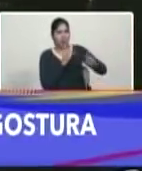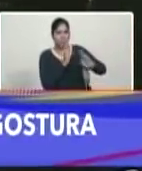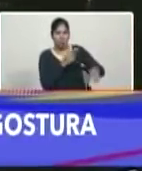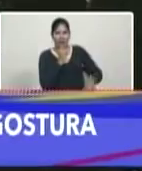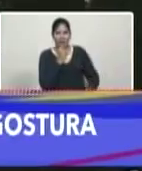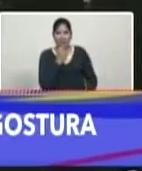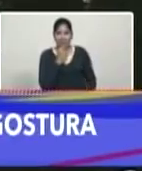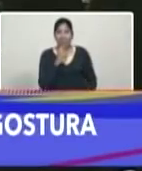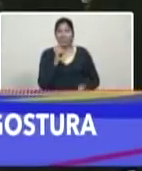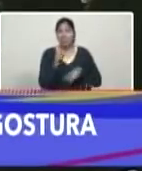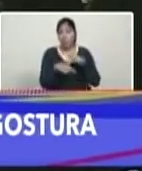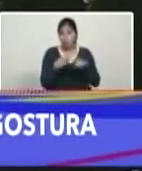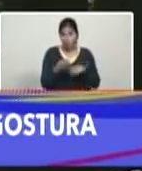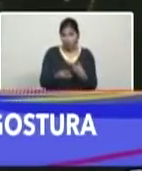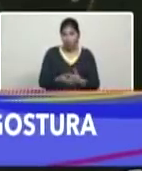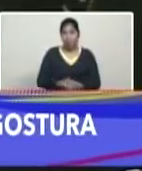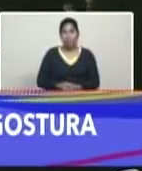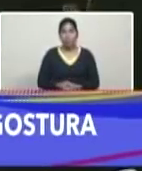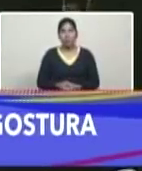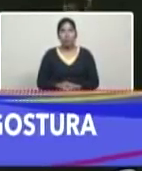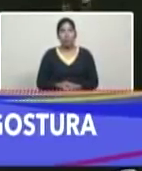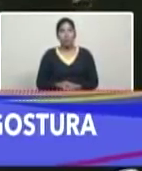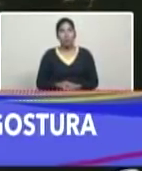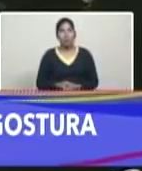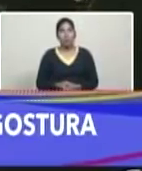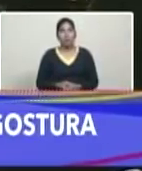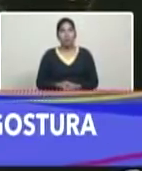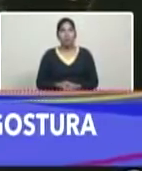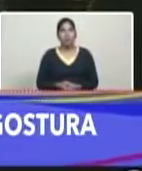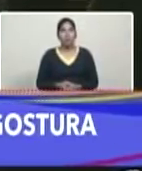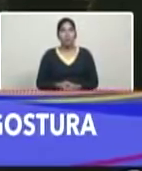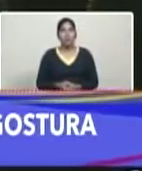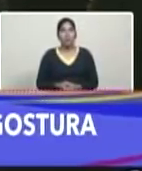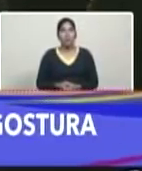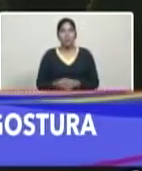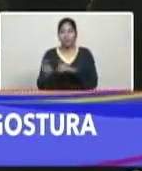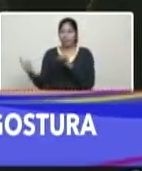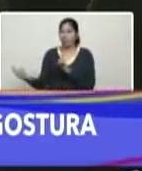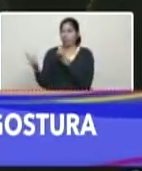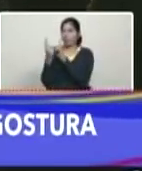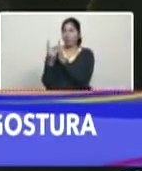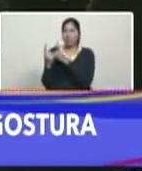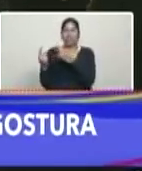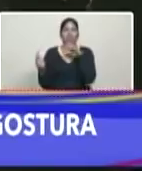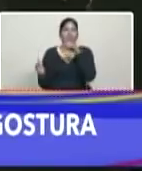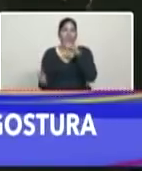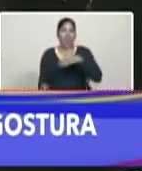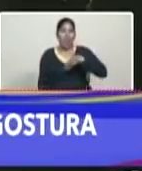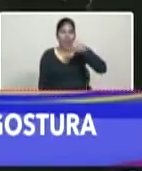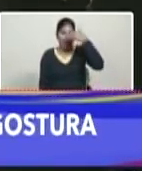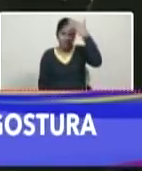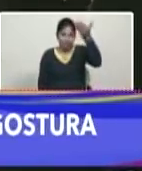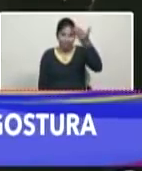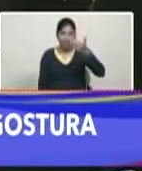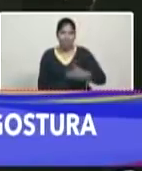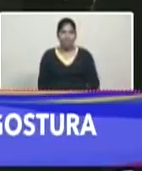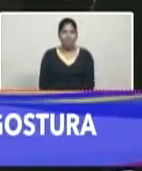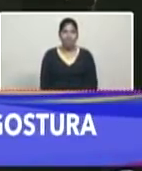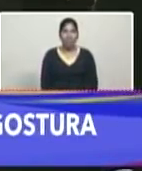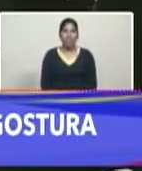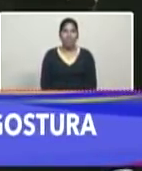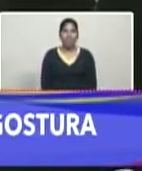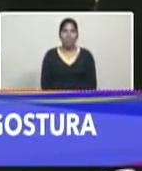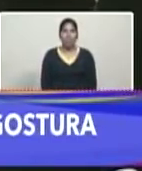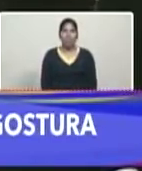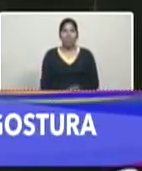Y después le di una entrevista en árabe a un canal de Qatar, Al